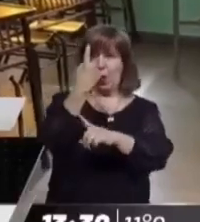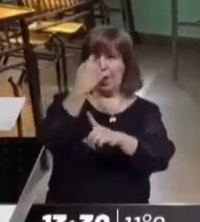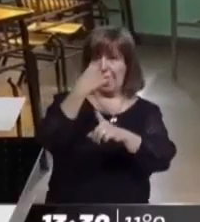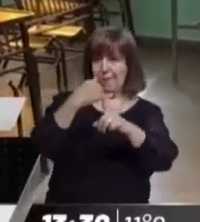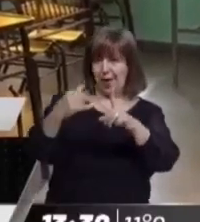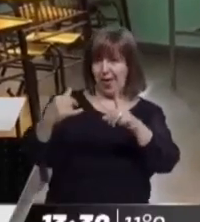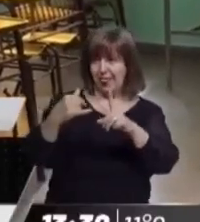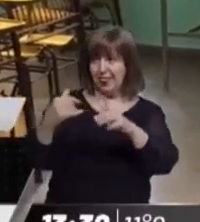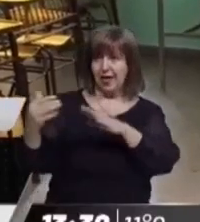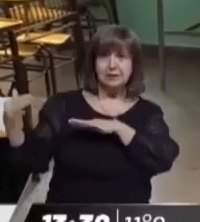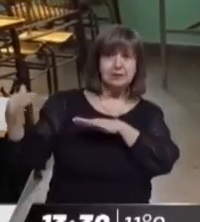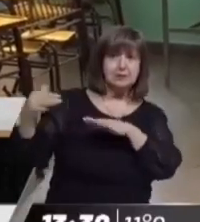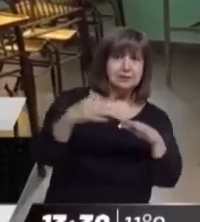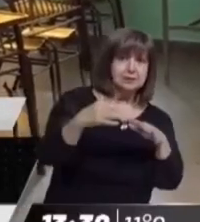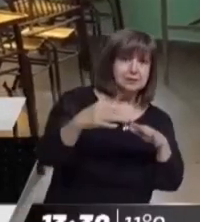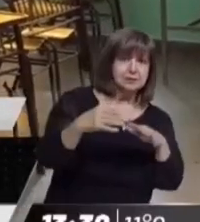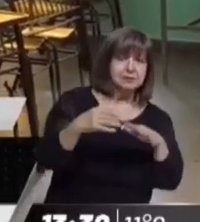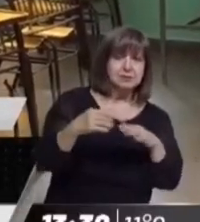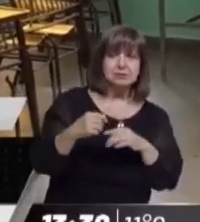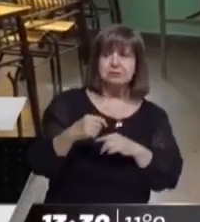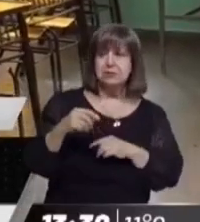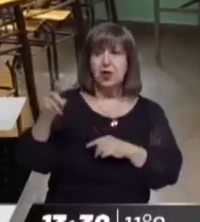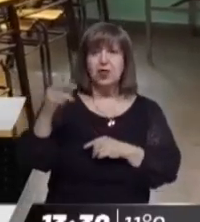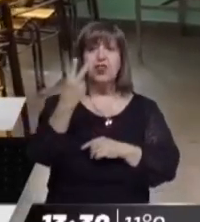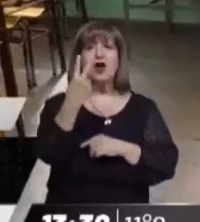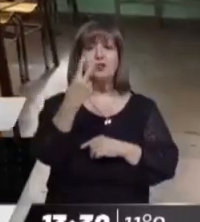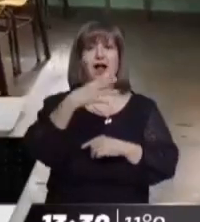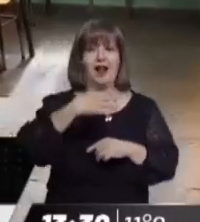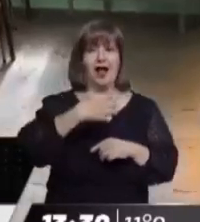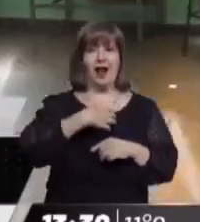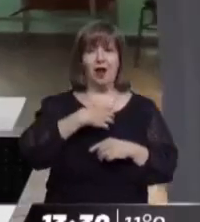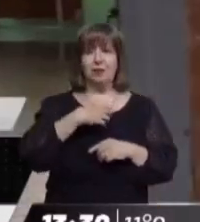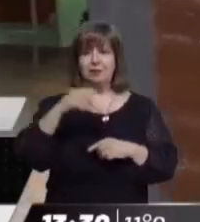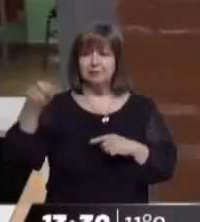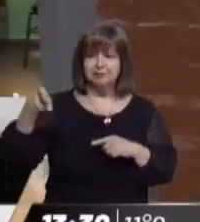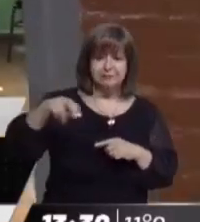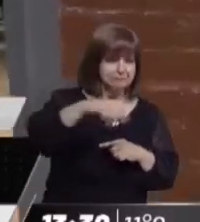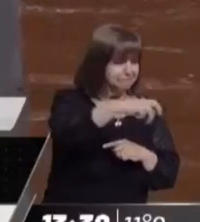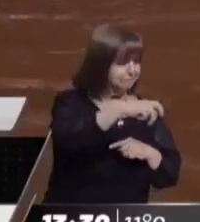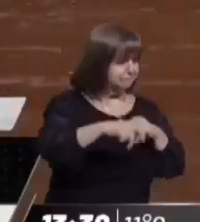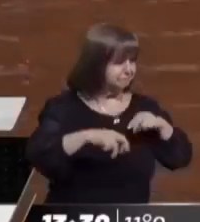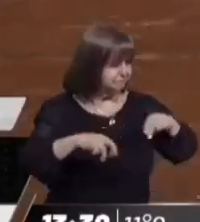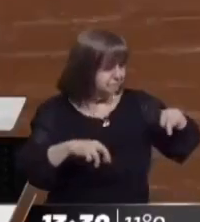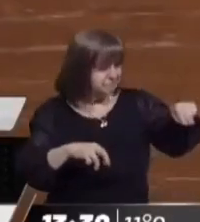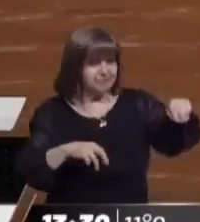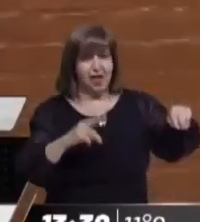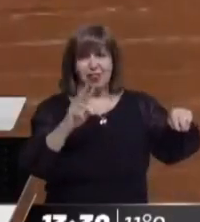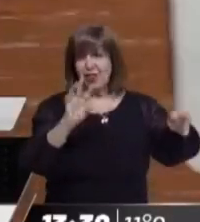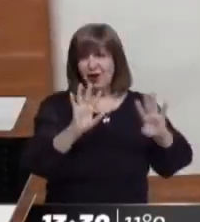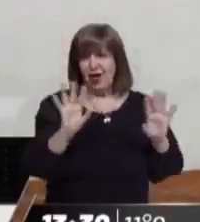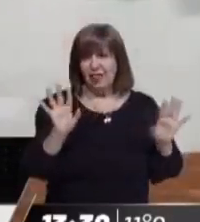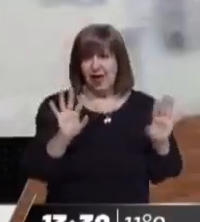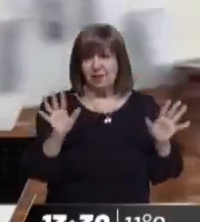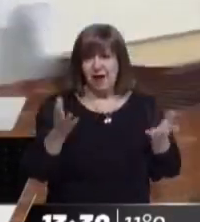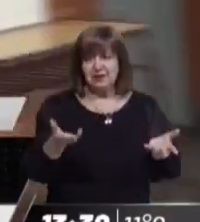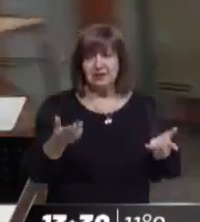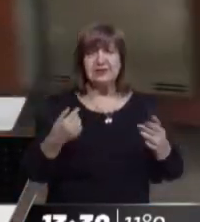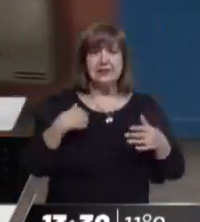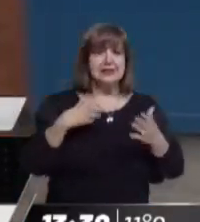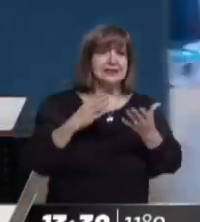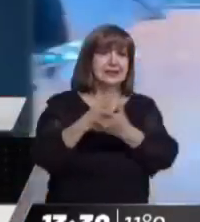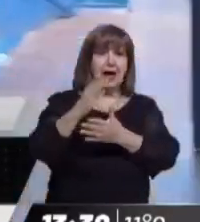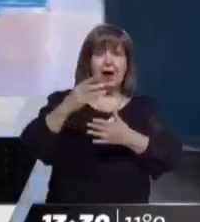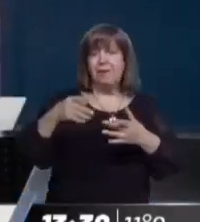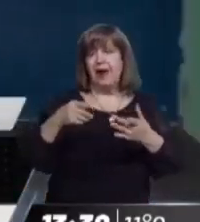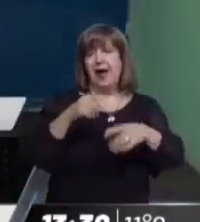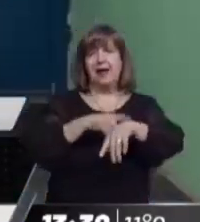que ya estamos en hora. Han llegado dos chicos nada más. A esta hora la puerta de la escuela